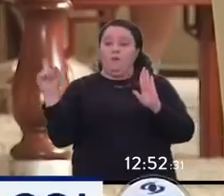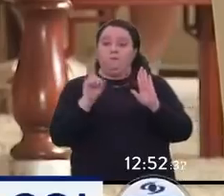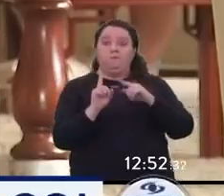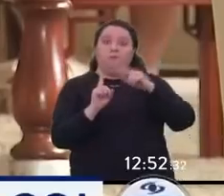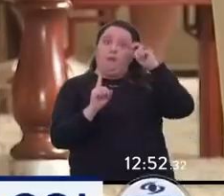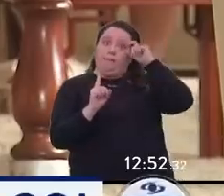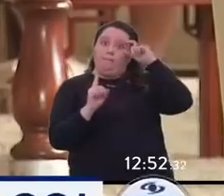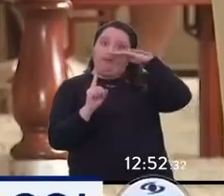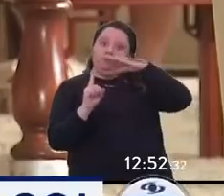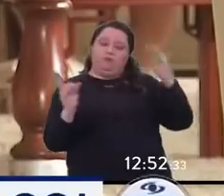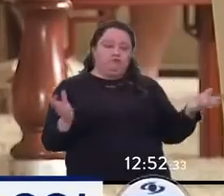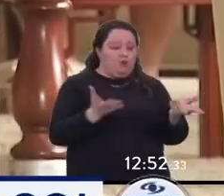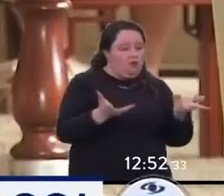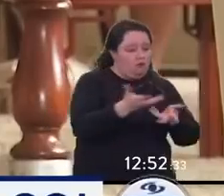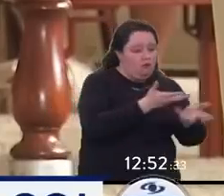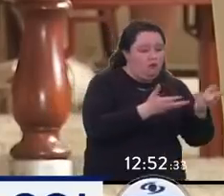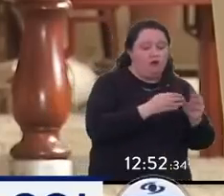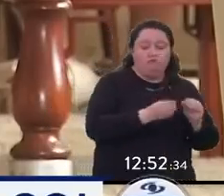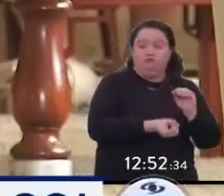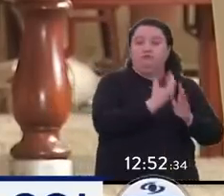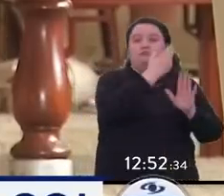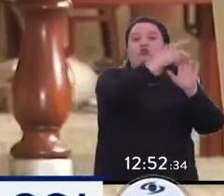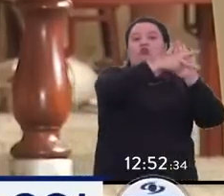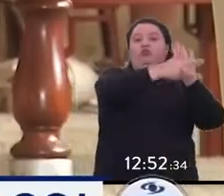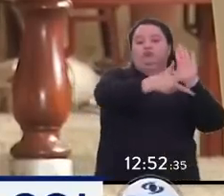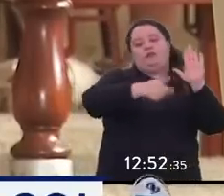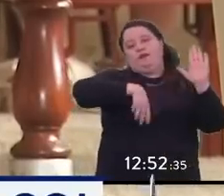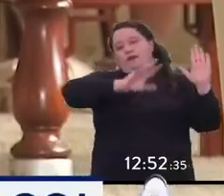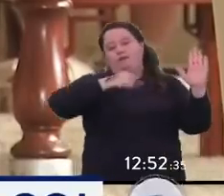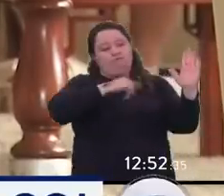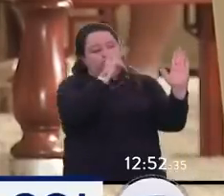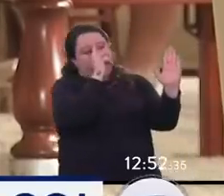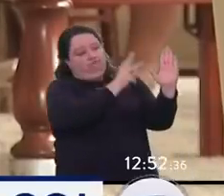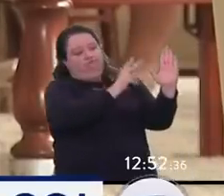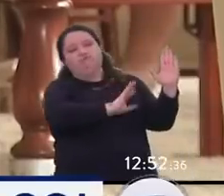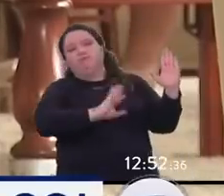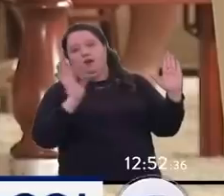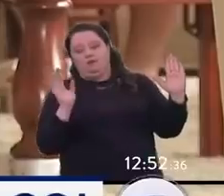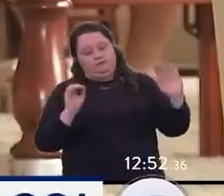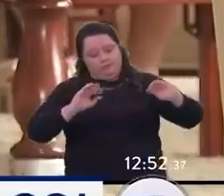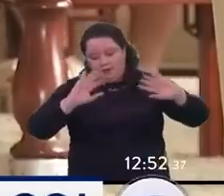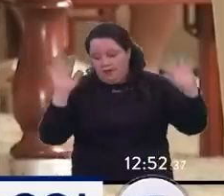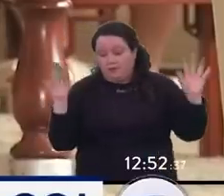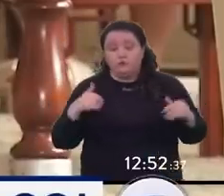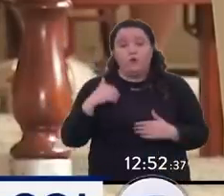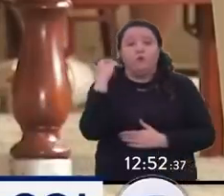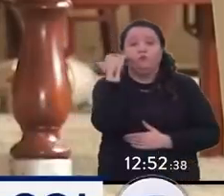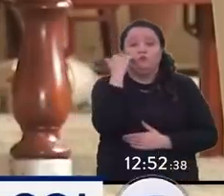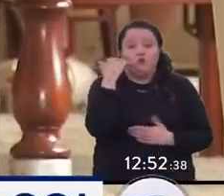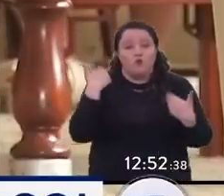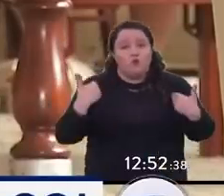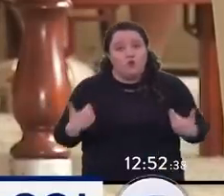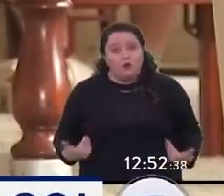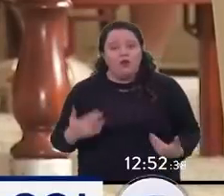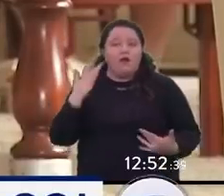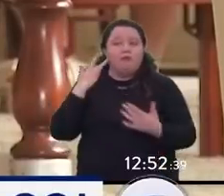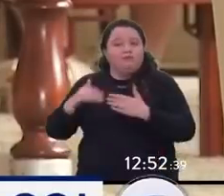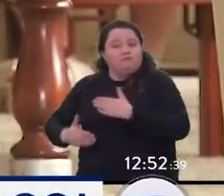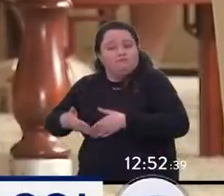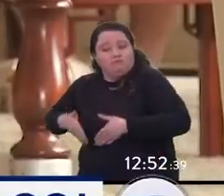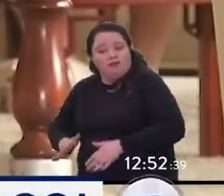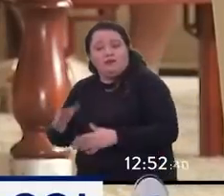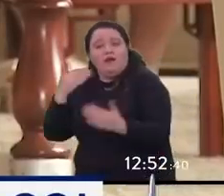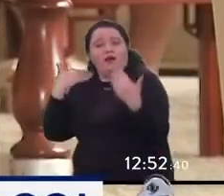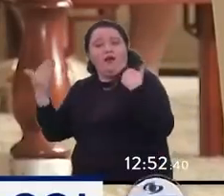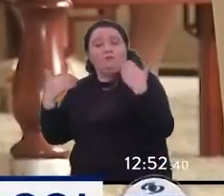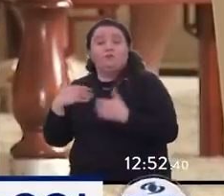es total respeto, ¿sí? Por supuesto, yo creo que, y lo digo siendo una mujer de campo, que siendo